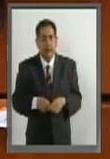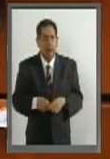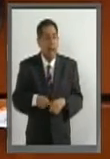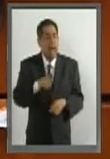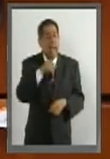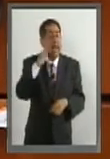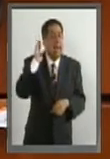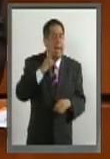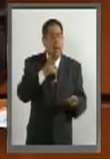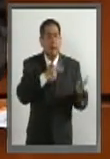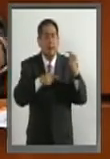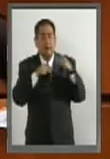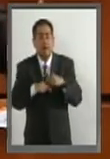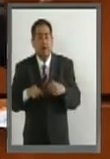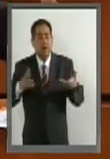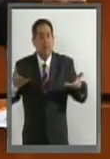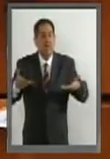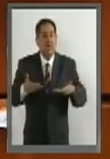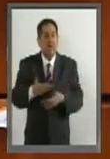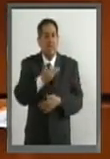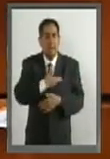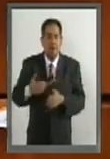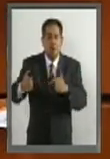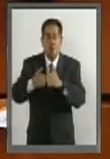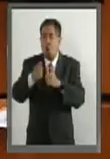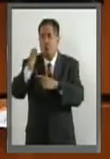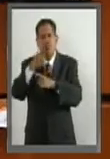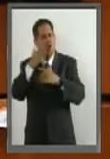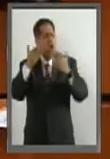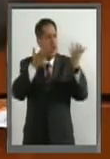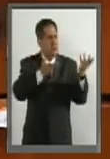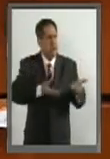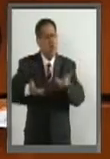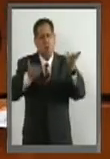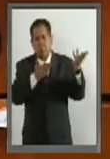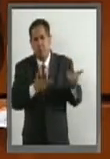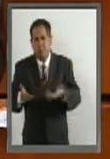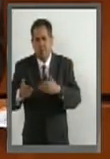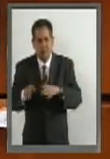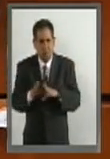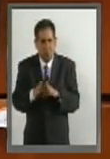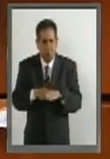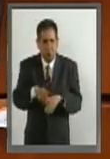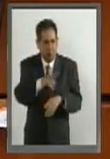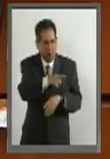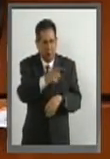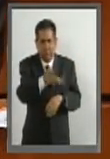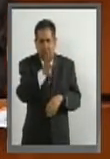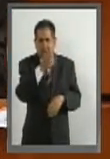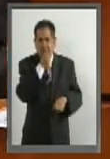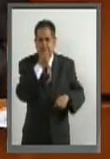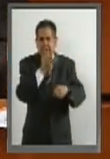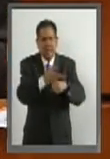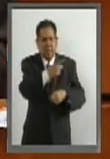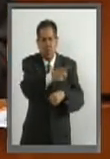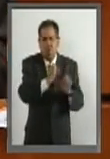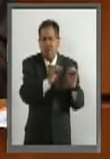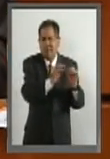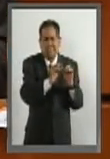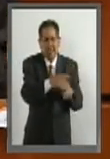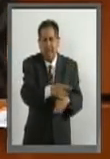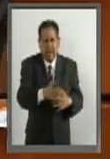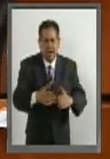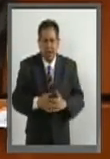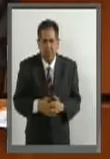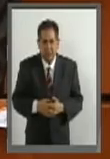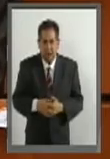aquí y lo recibía el presidente con banderas, siendo simplemente un secretario de Homeland Security. Un